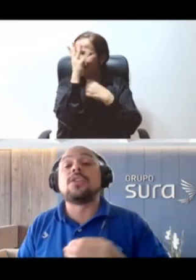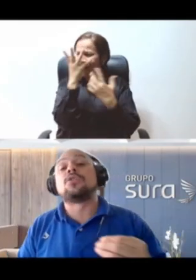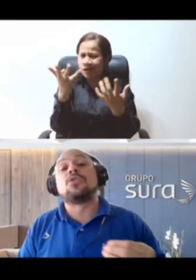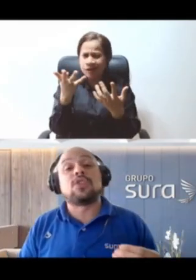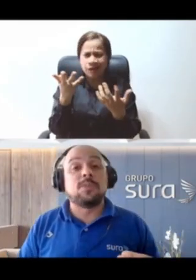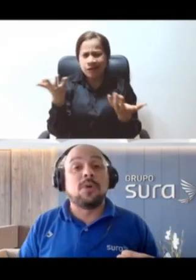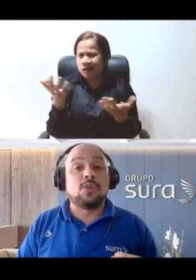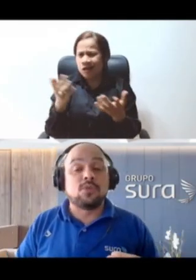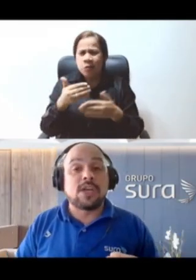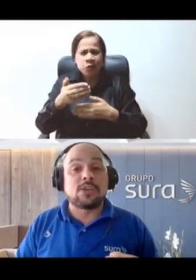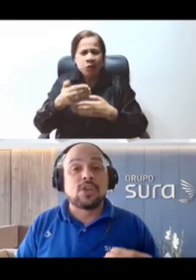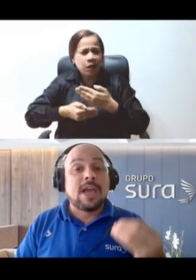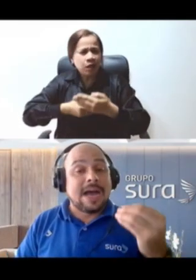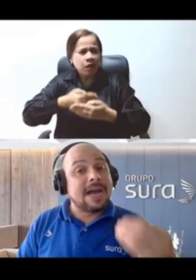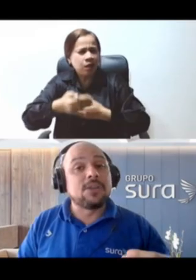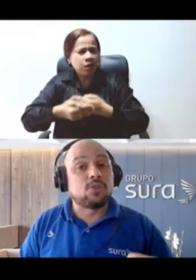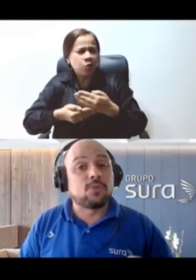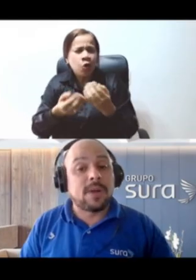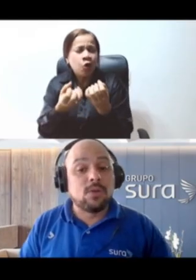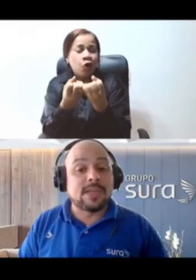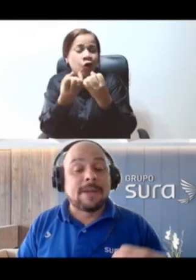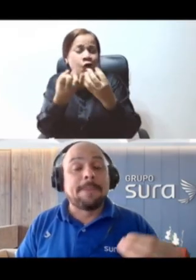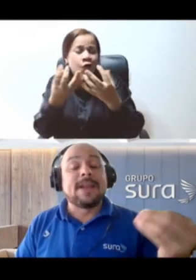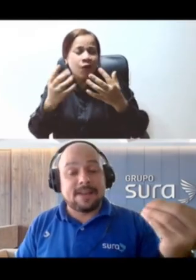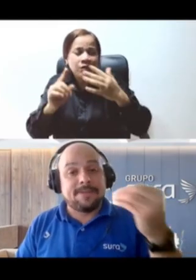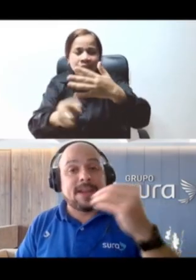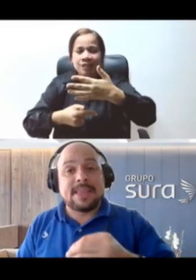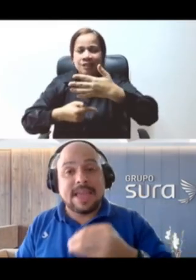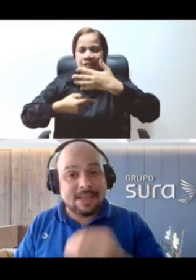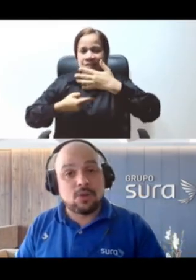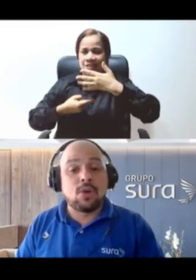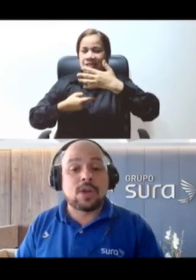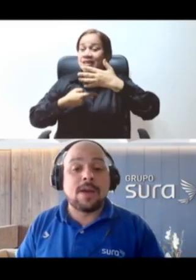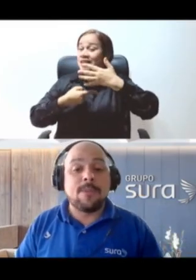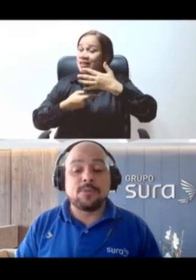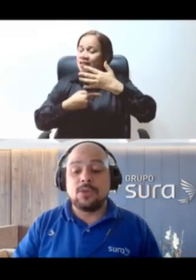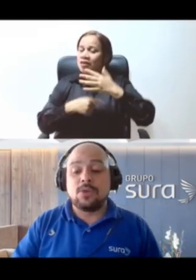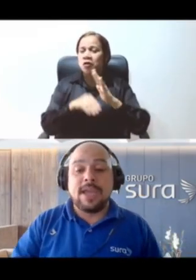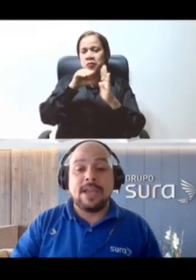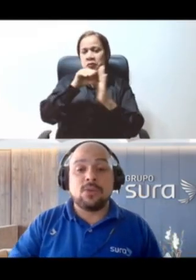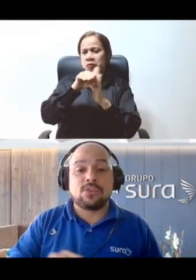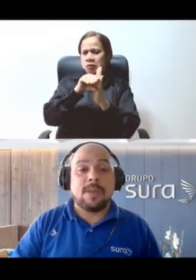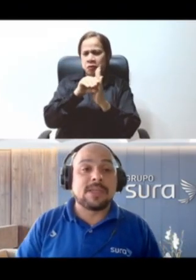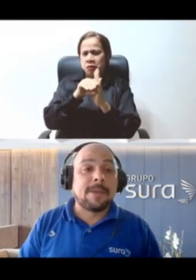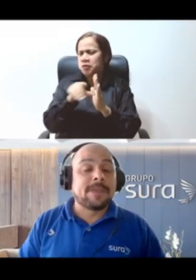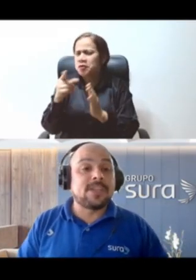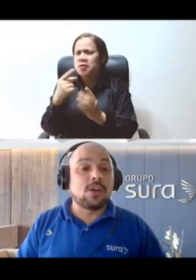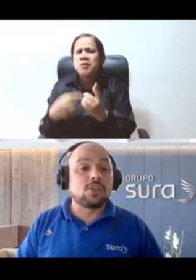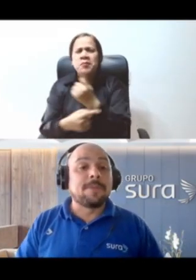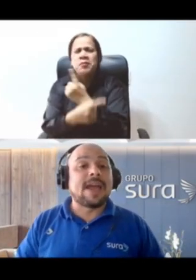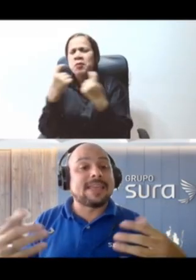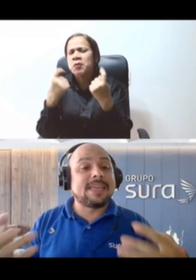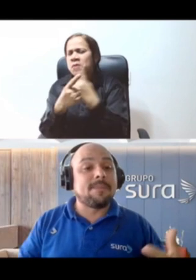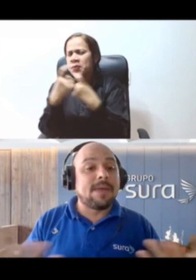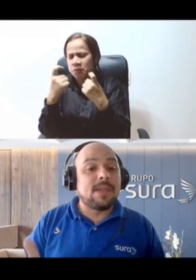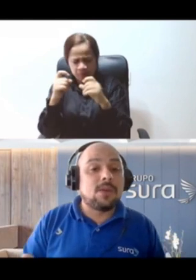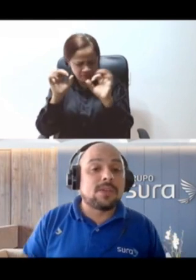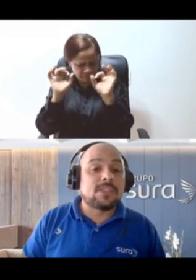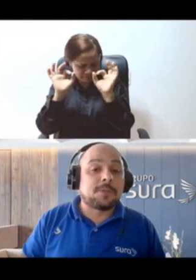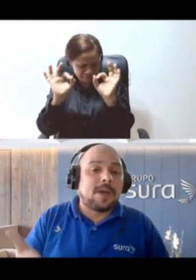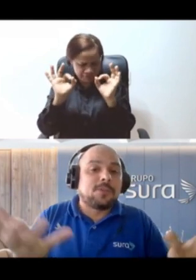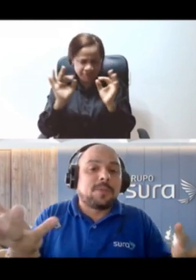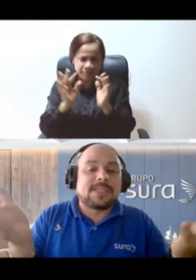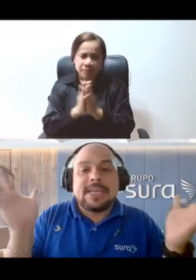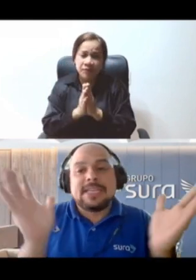la consecución de estos 6 módulos, muchachos, hagan sus preguntas referente a todo lo que vamos viendo en los temas. Chicos, ¿a quién